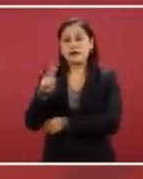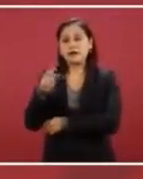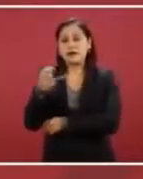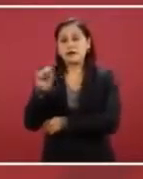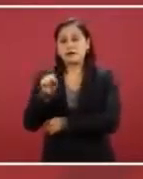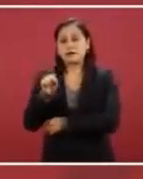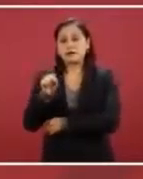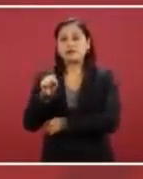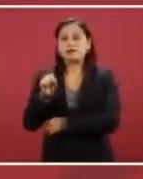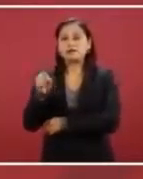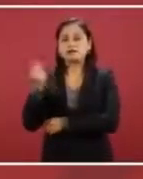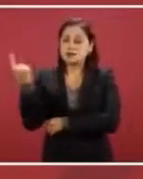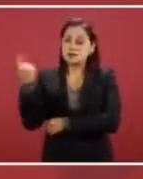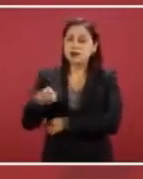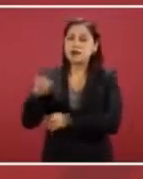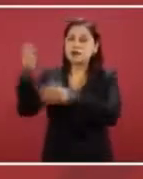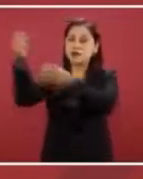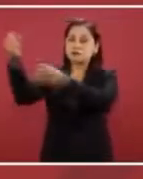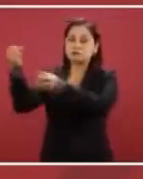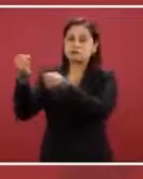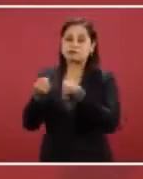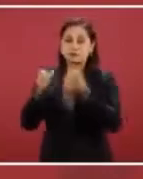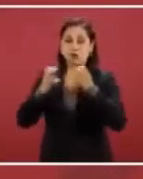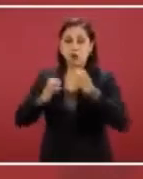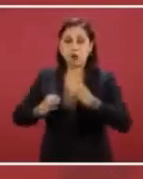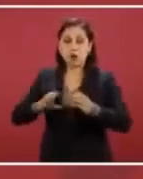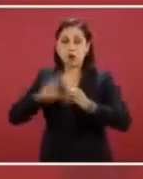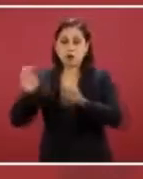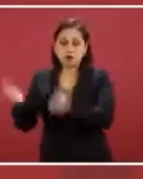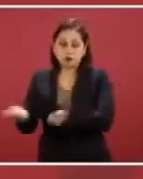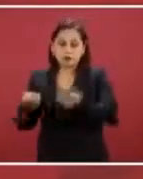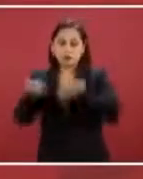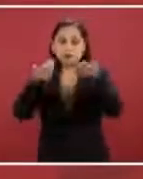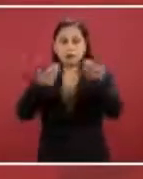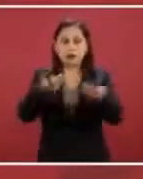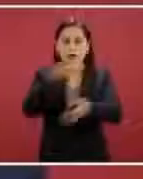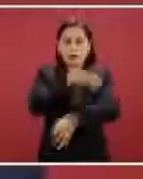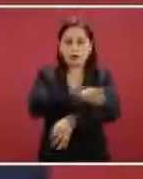entregar los cuerpos a los familiares. Y eso